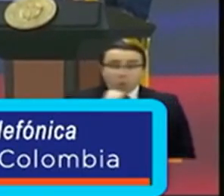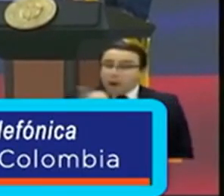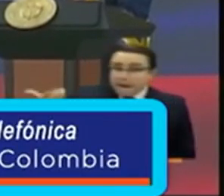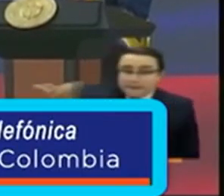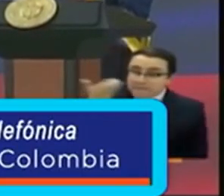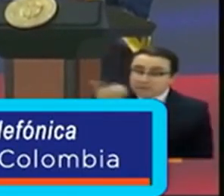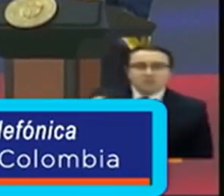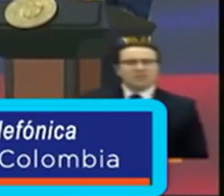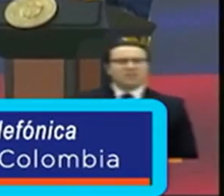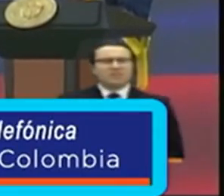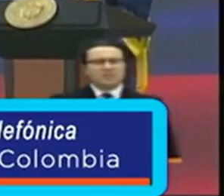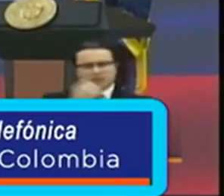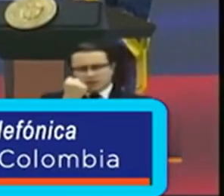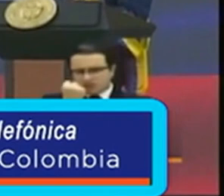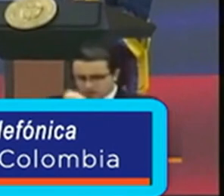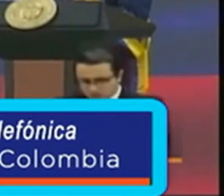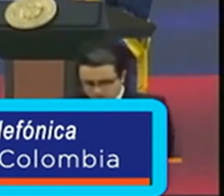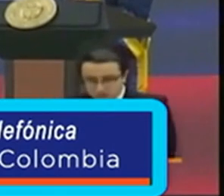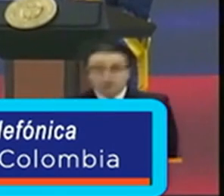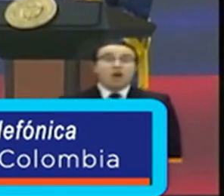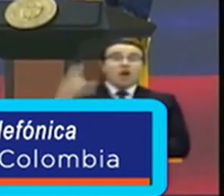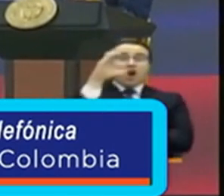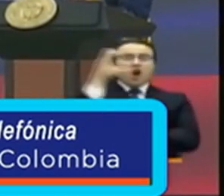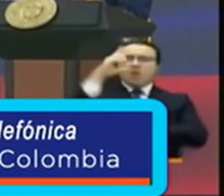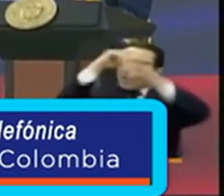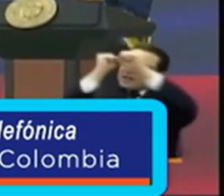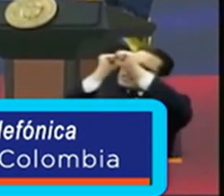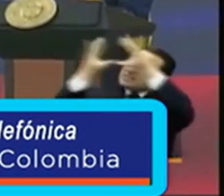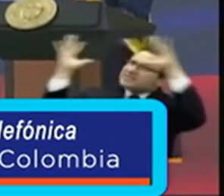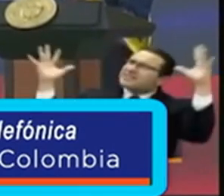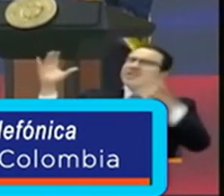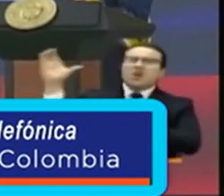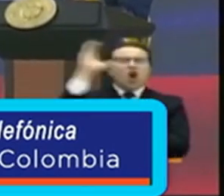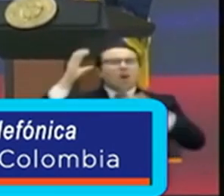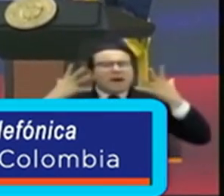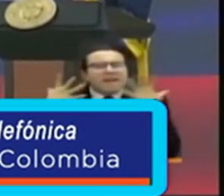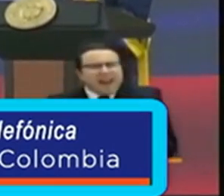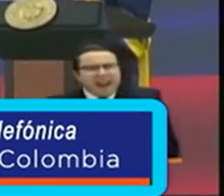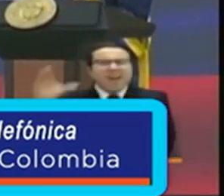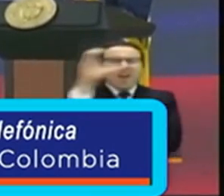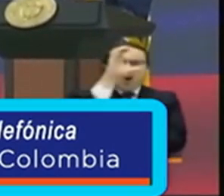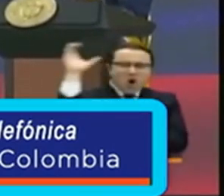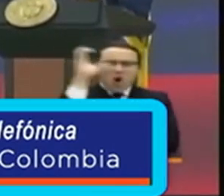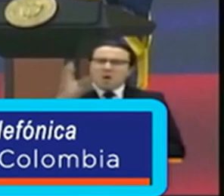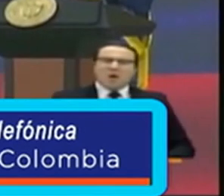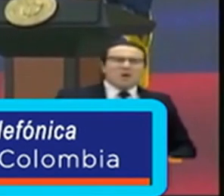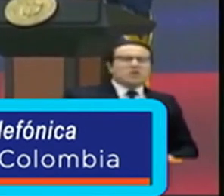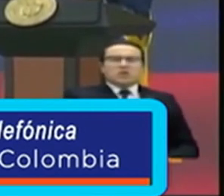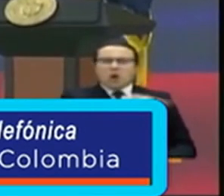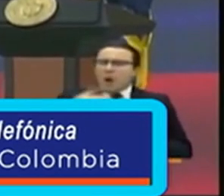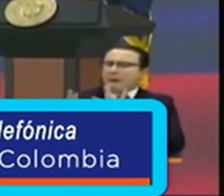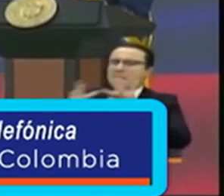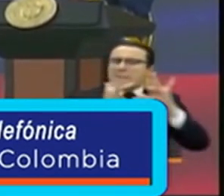con esa agenda, porque va a haber resistencia interna por supuesto de esos sectores que durante décadas han